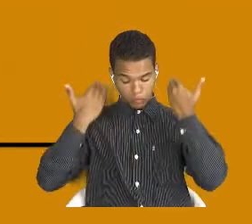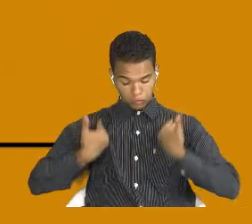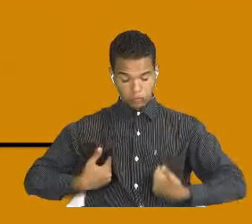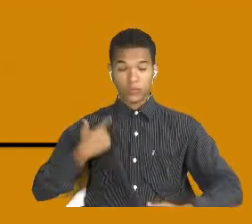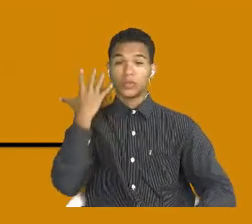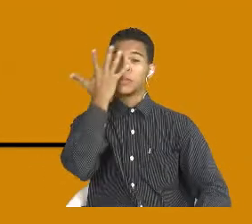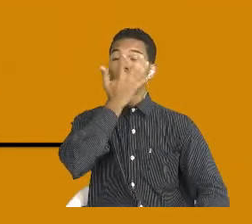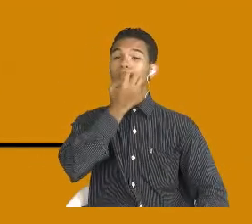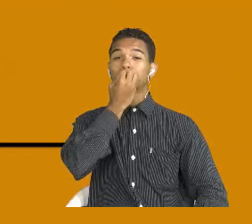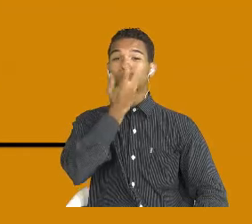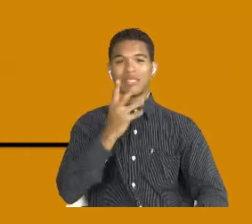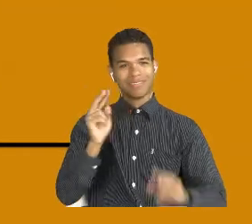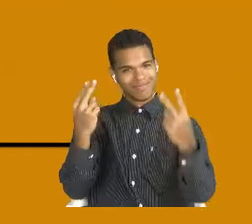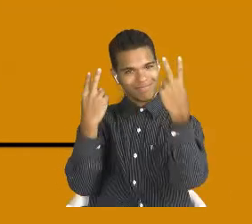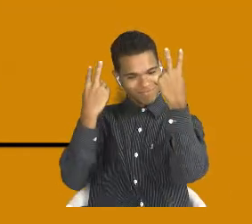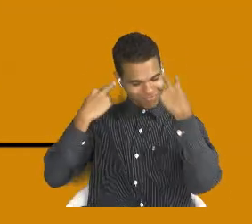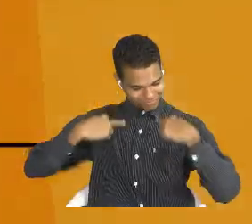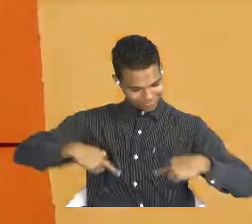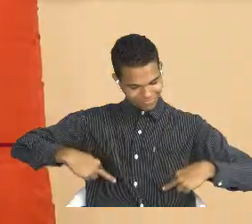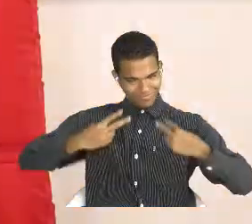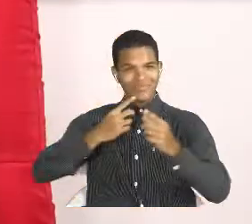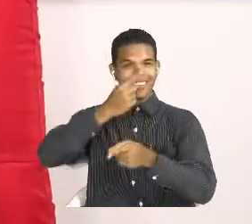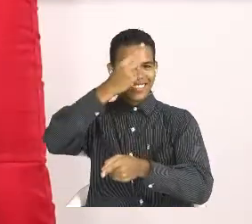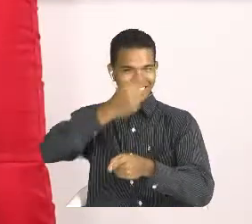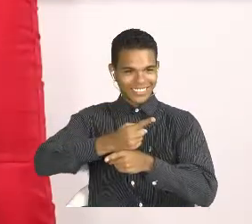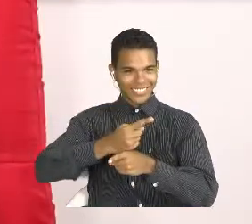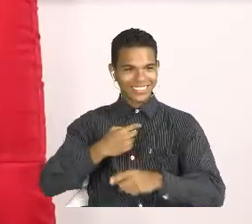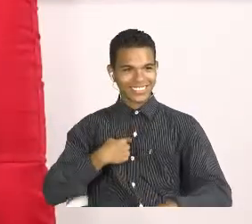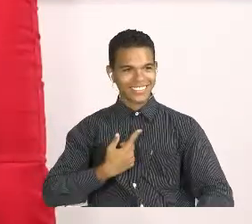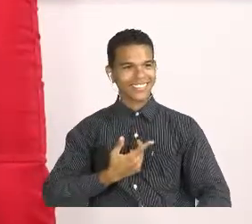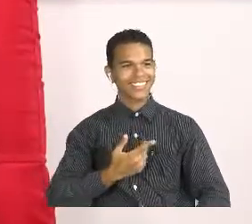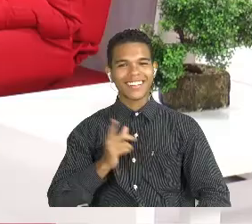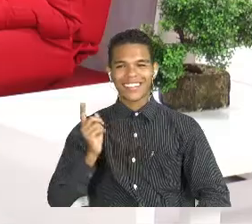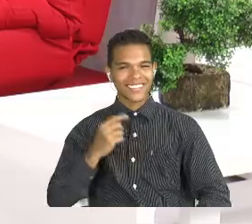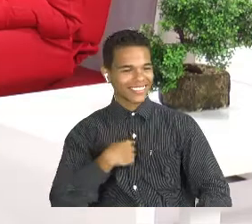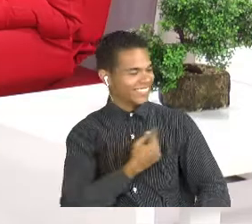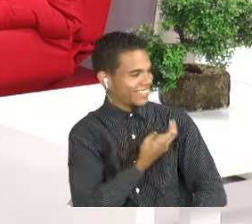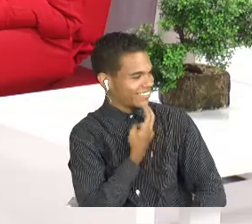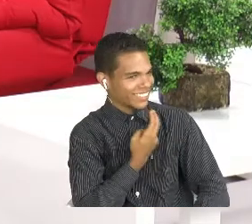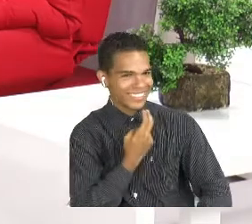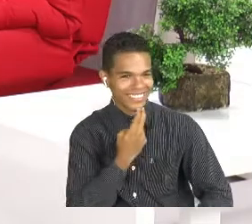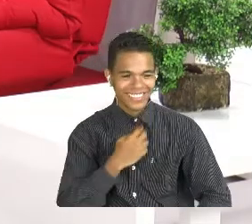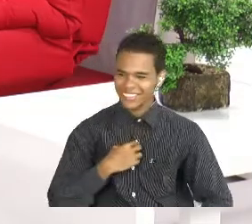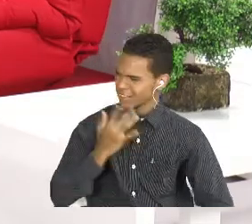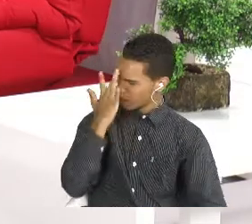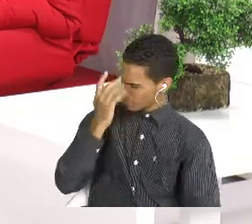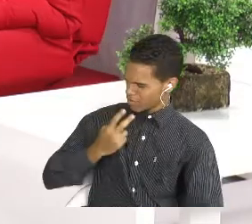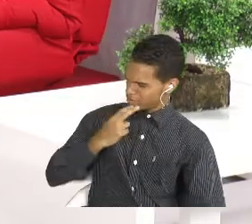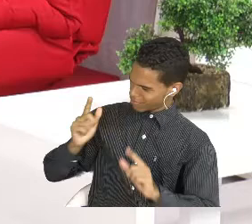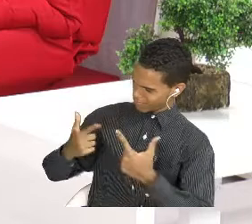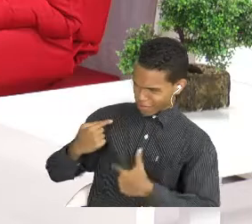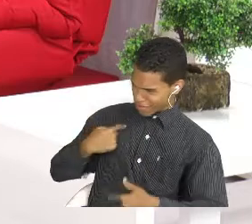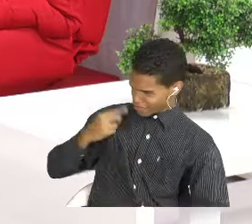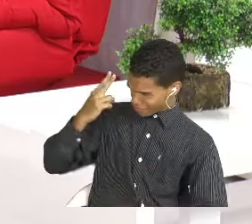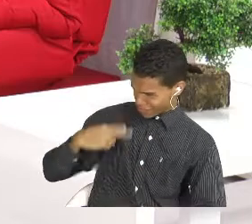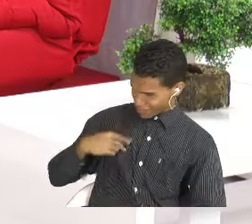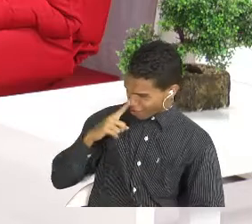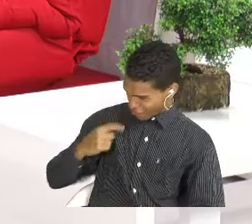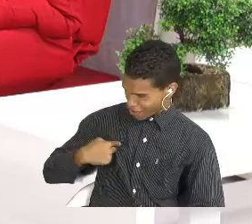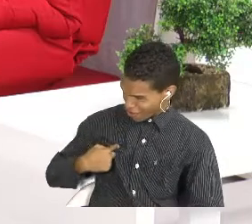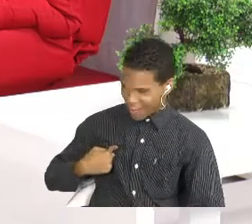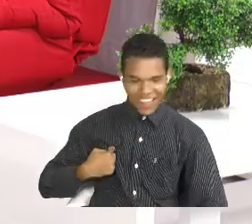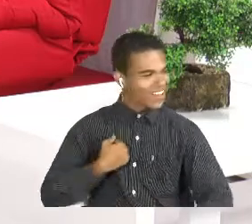como ustedes me ven acá en el programa. Doctor, continuemos entonces. Al doctor le da risa. Doctor, sé que se ríe, ¿no? Considera que me veo bonita. No, perfecta, muy